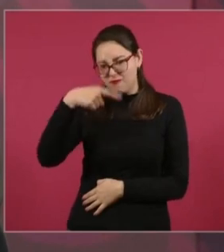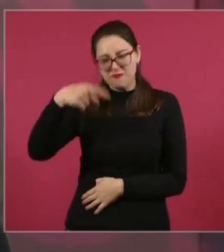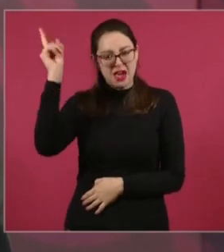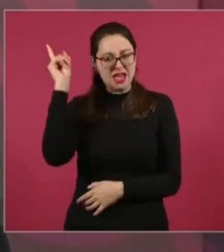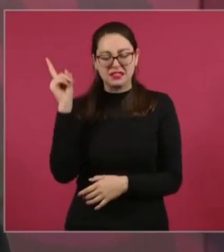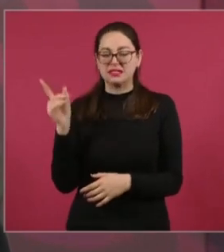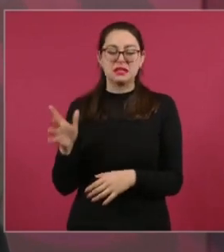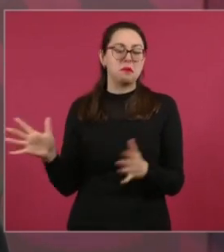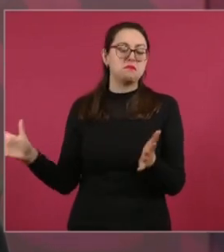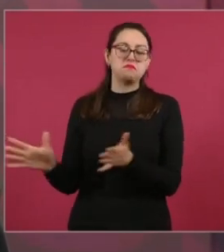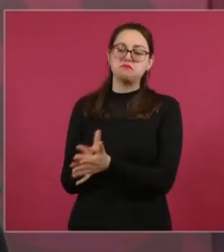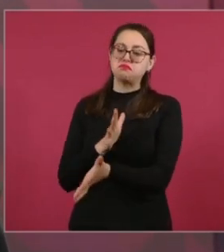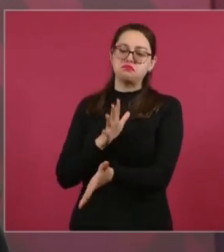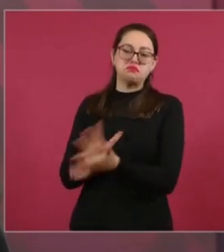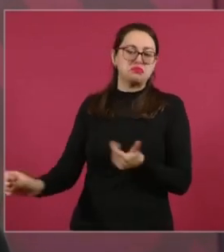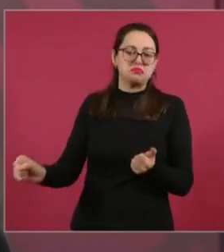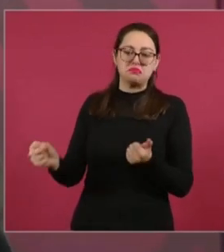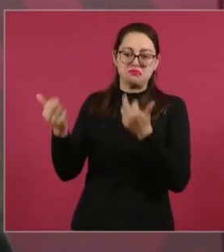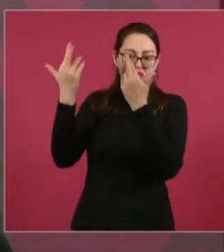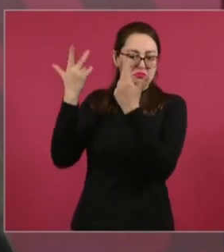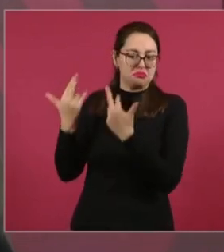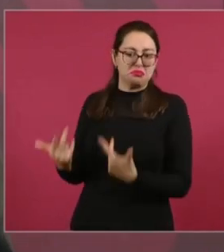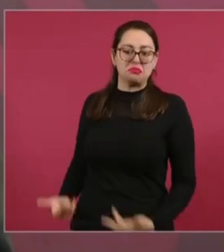polvo, políticamente hablando,